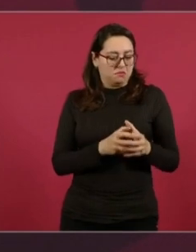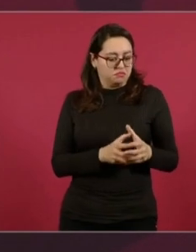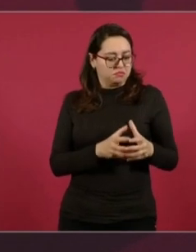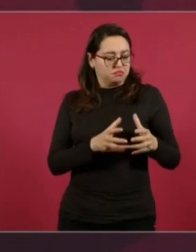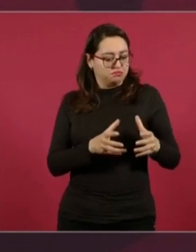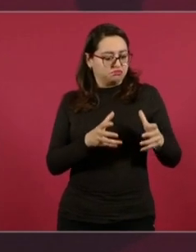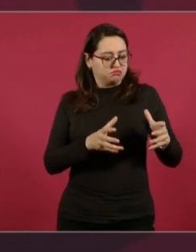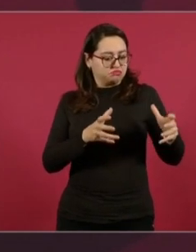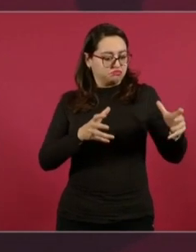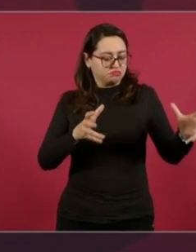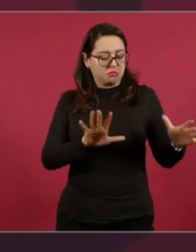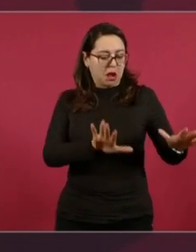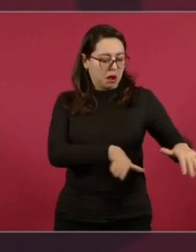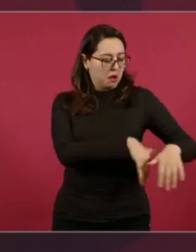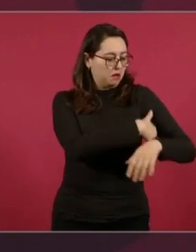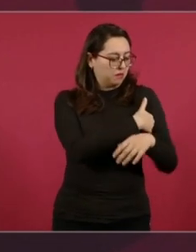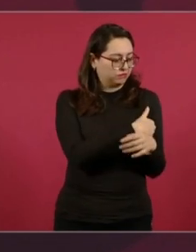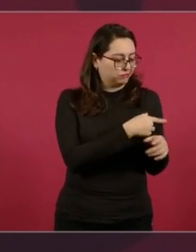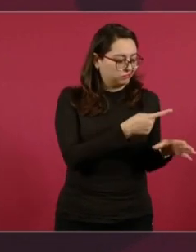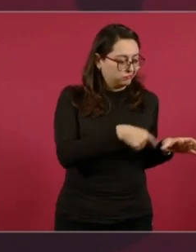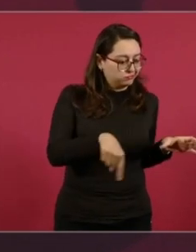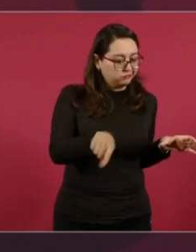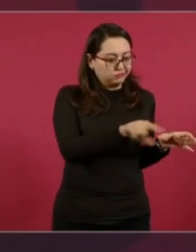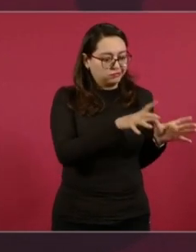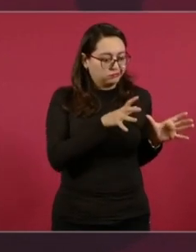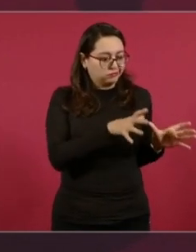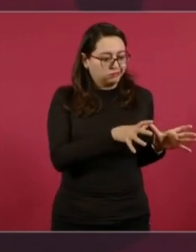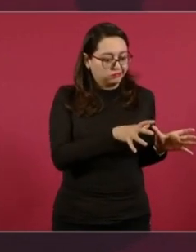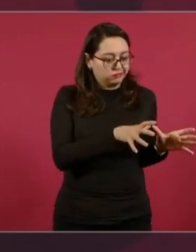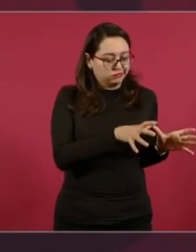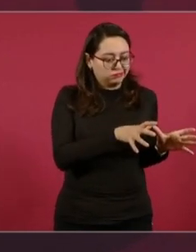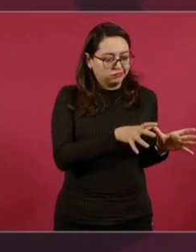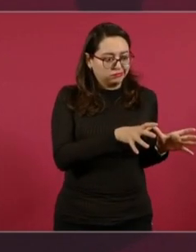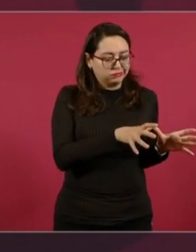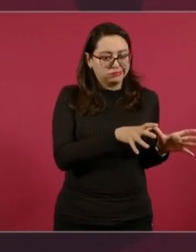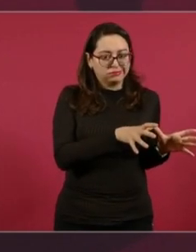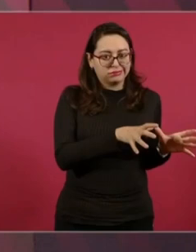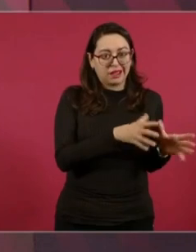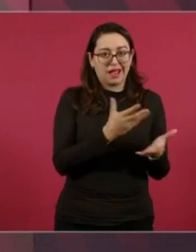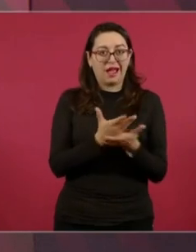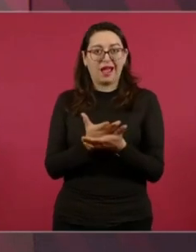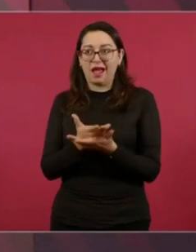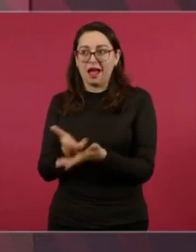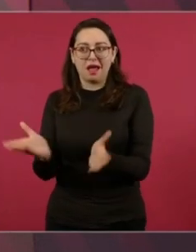es muchísimo mejor la distribución del ingreso que antes.